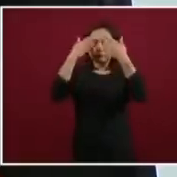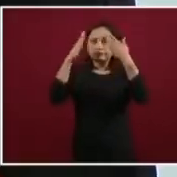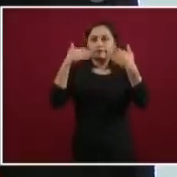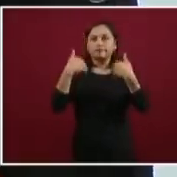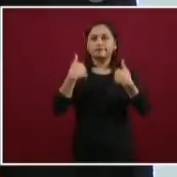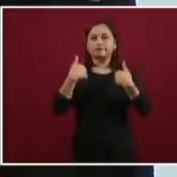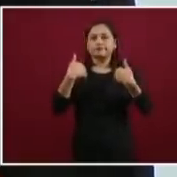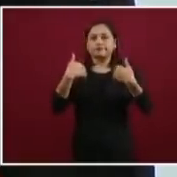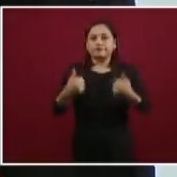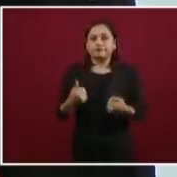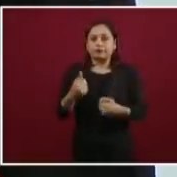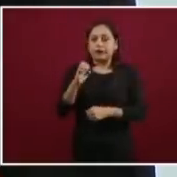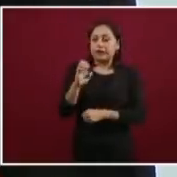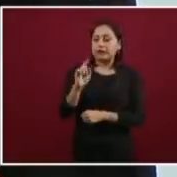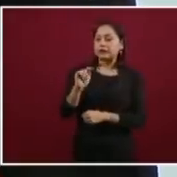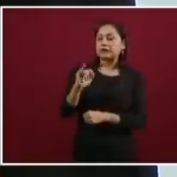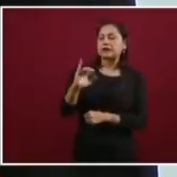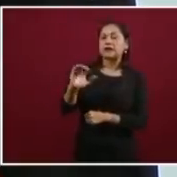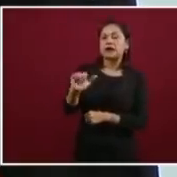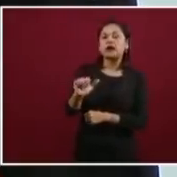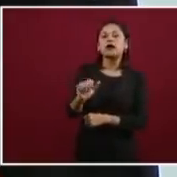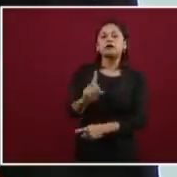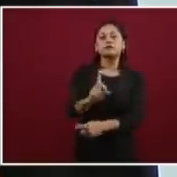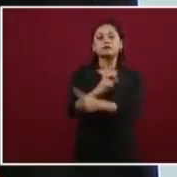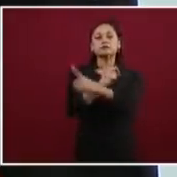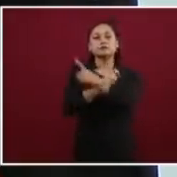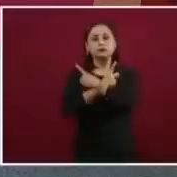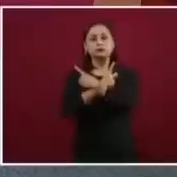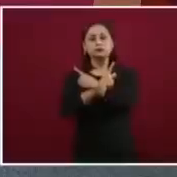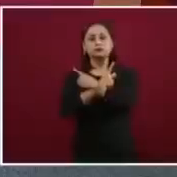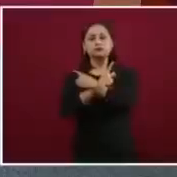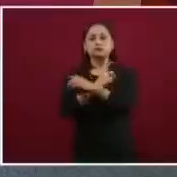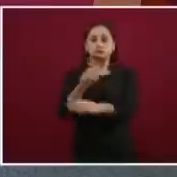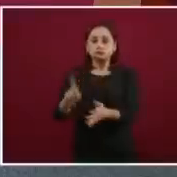si las instituciones son corruptas